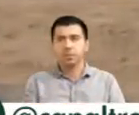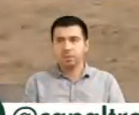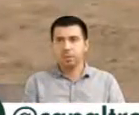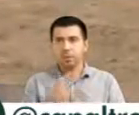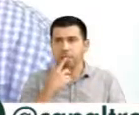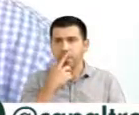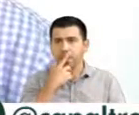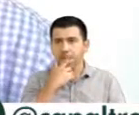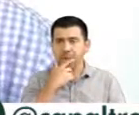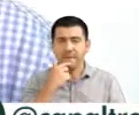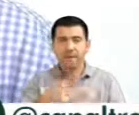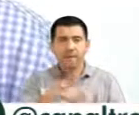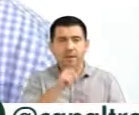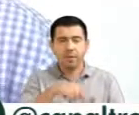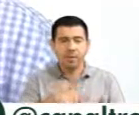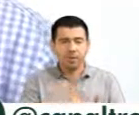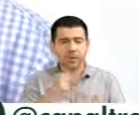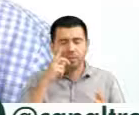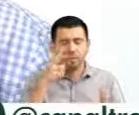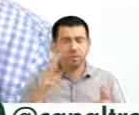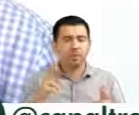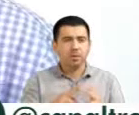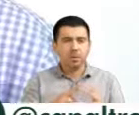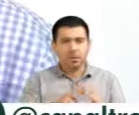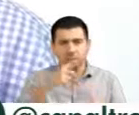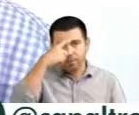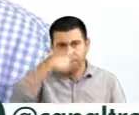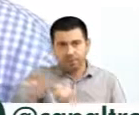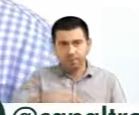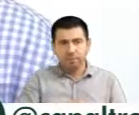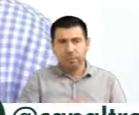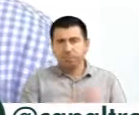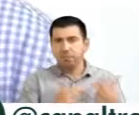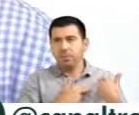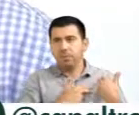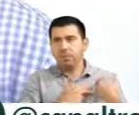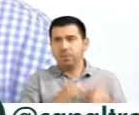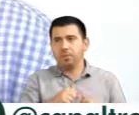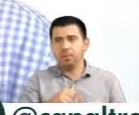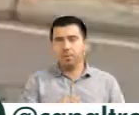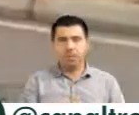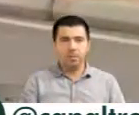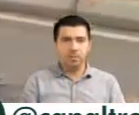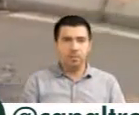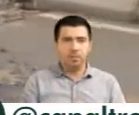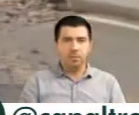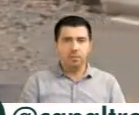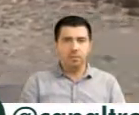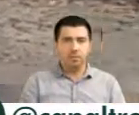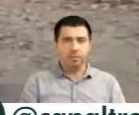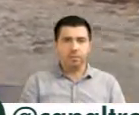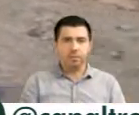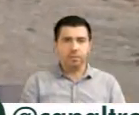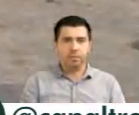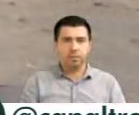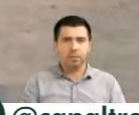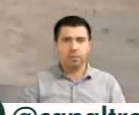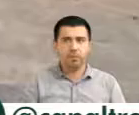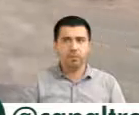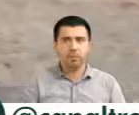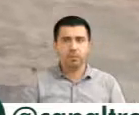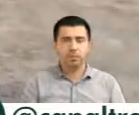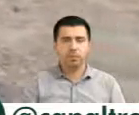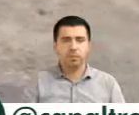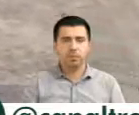reconoció que ellos pues asumían esa responsabilidad de acuerdo al peritazgo, a los resultados